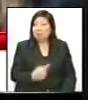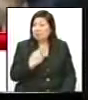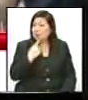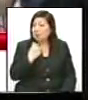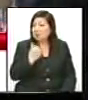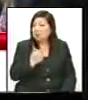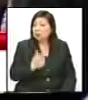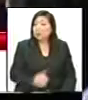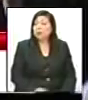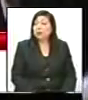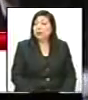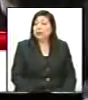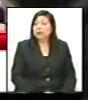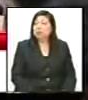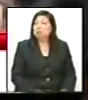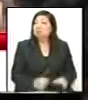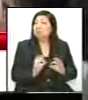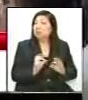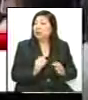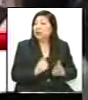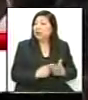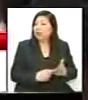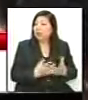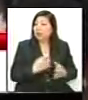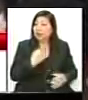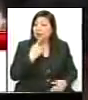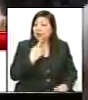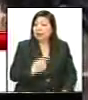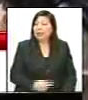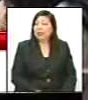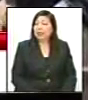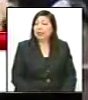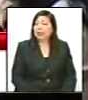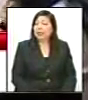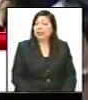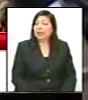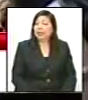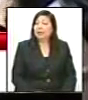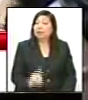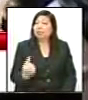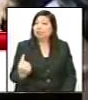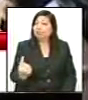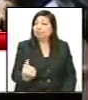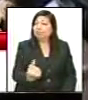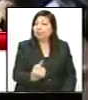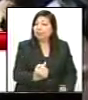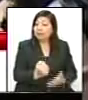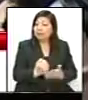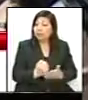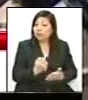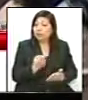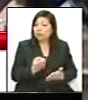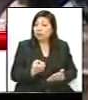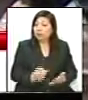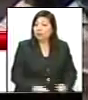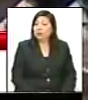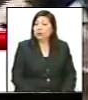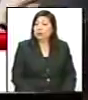bien puntual y preciso. Solamente quiero mencionar, para todos nos va a ayudar, una